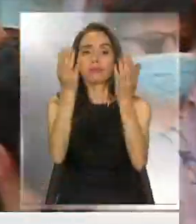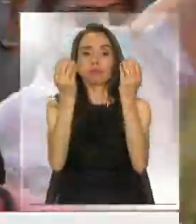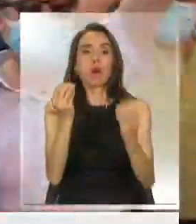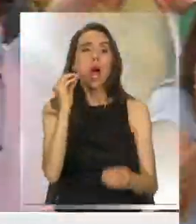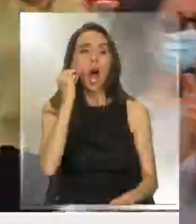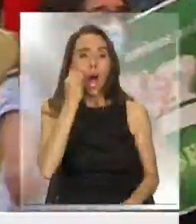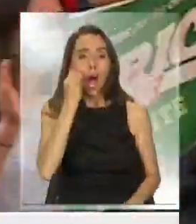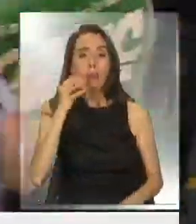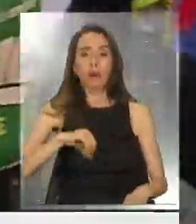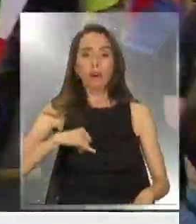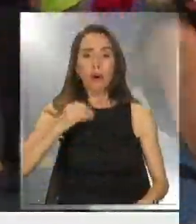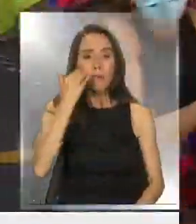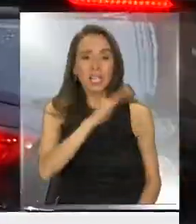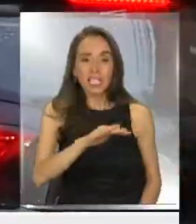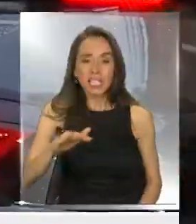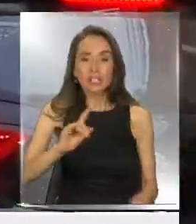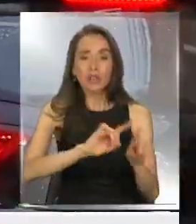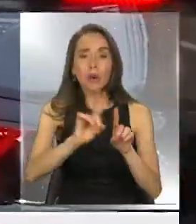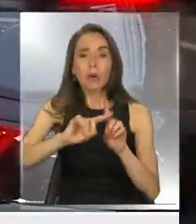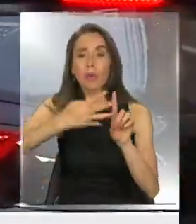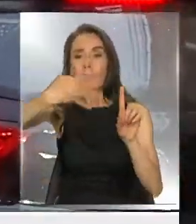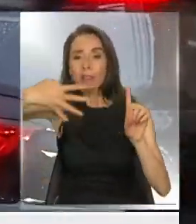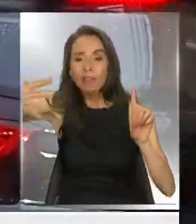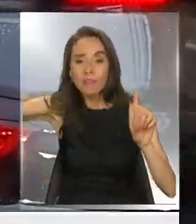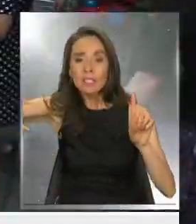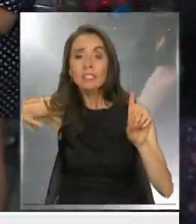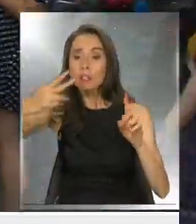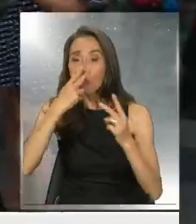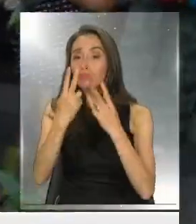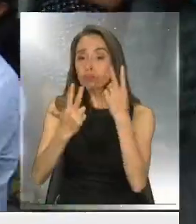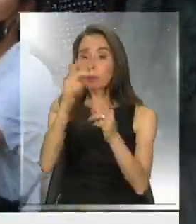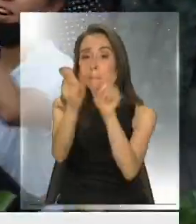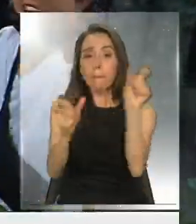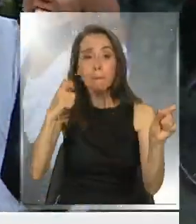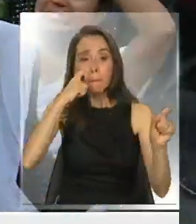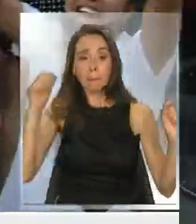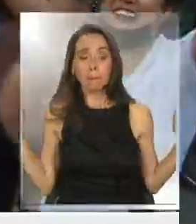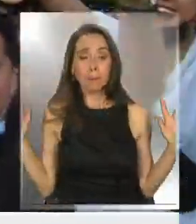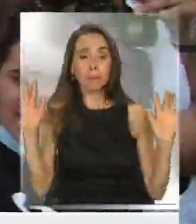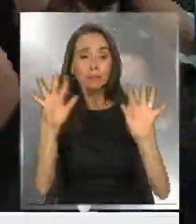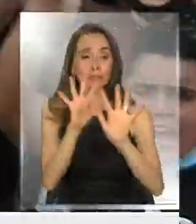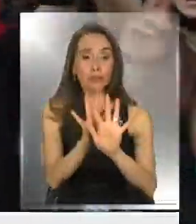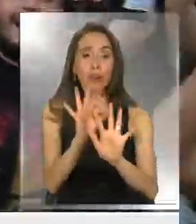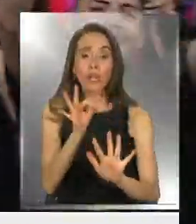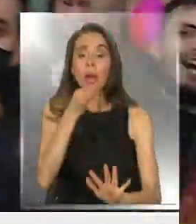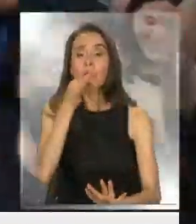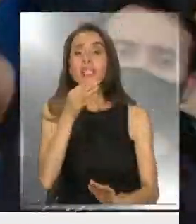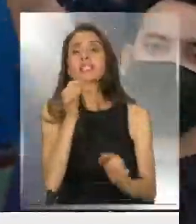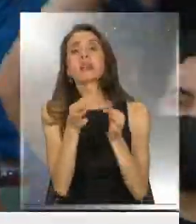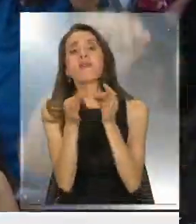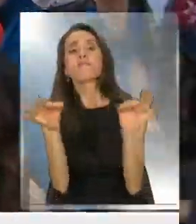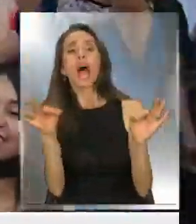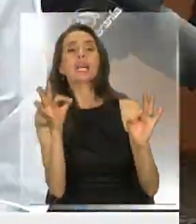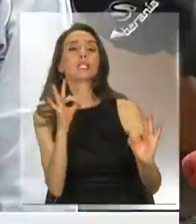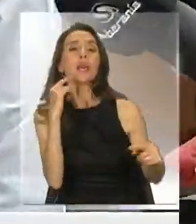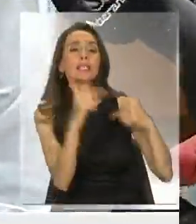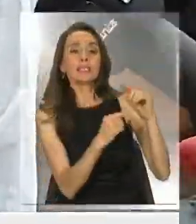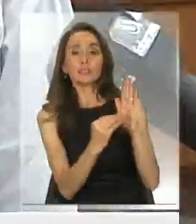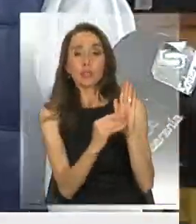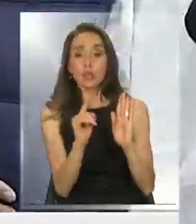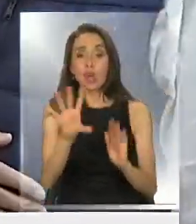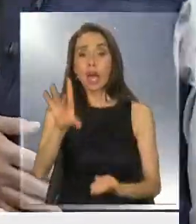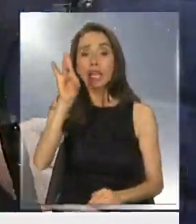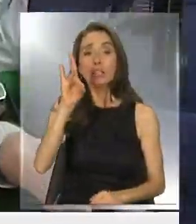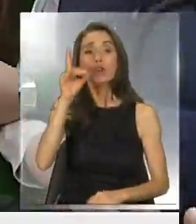Abuelos, jóvenes, niños, diversidad en carne y hueso. Decir que fue histórico es más que un cliché. Escogimos al presidente